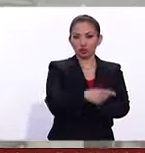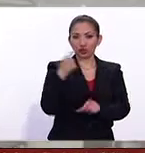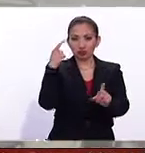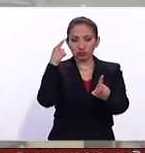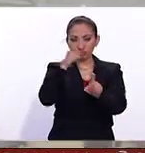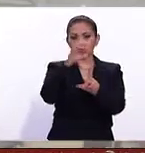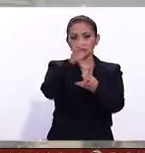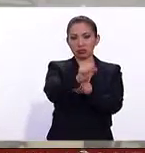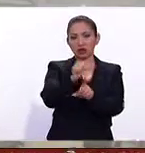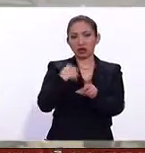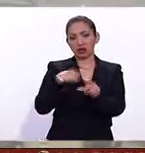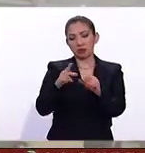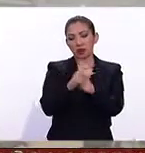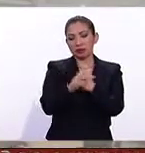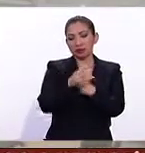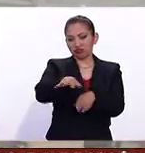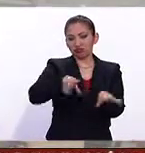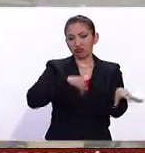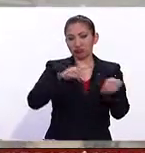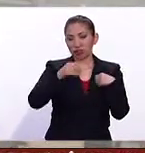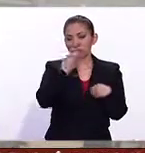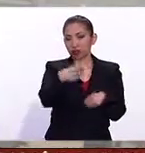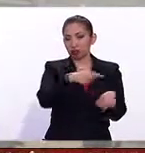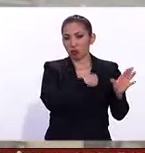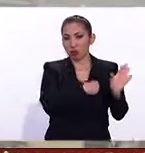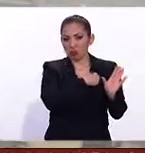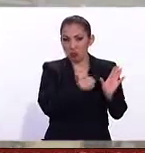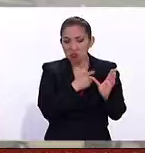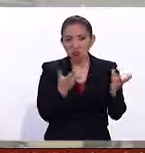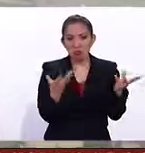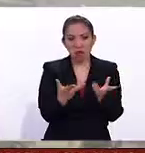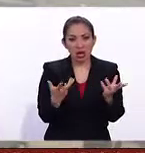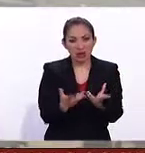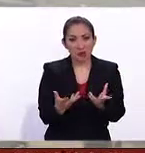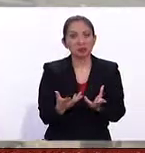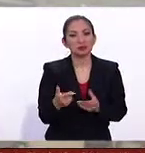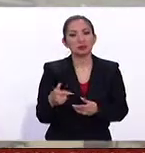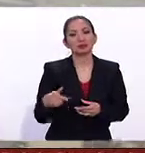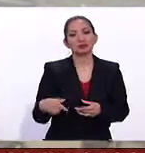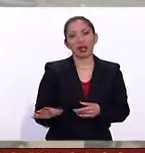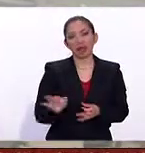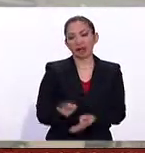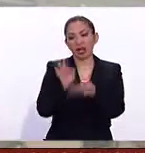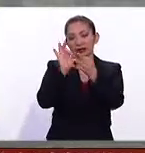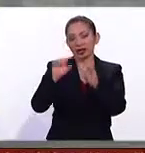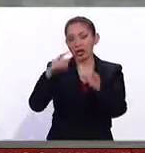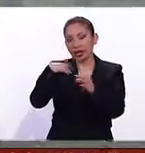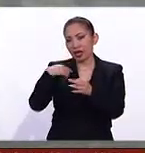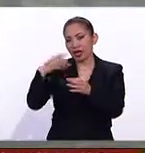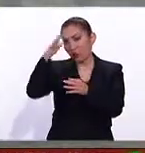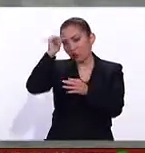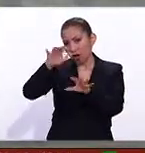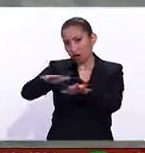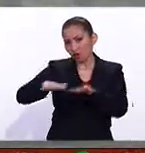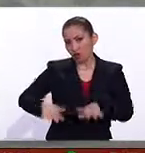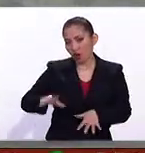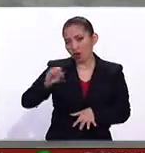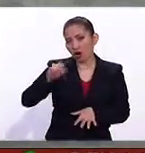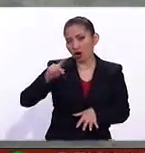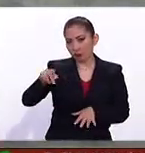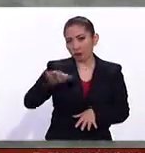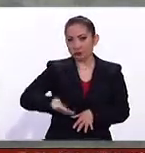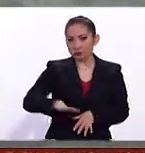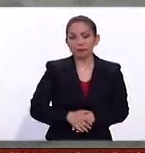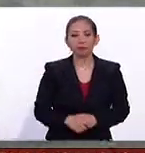retos como país y a sus compromisos ante la convención y ante esta COP en